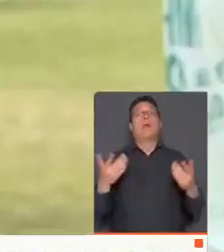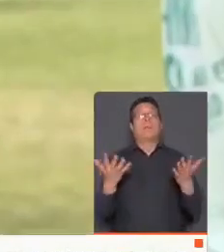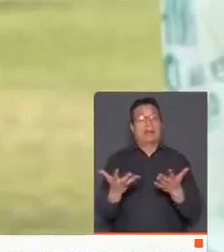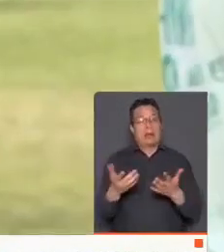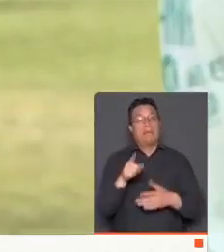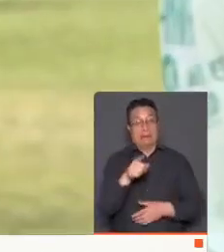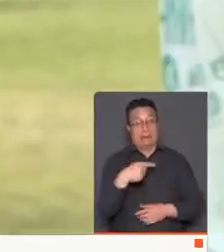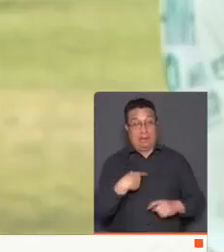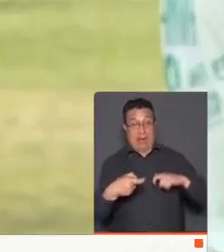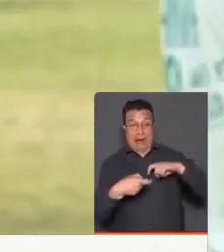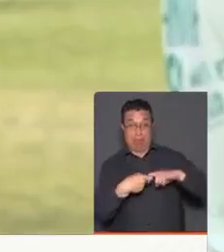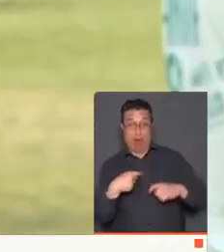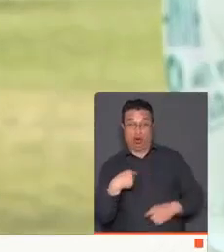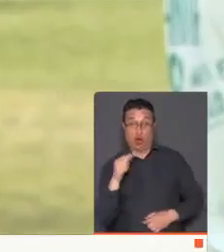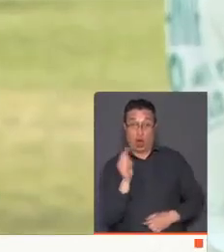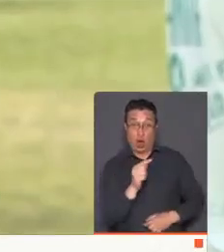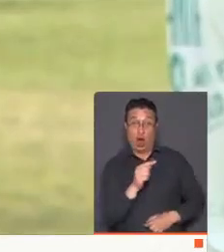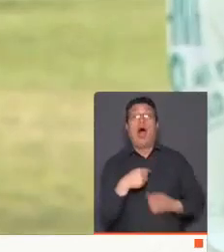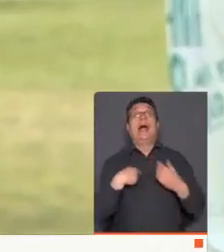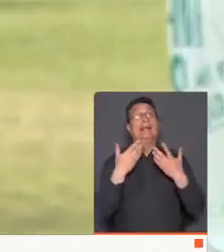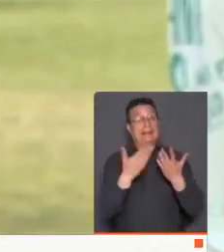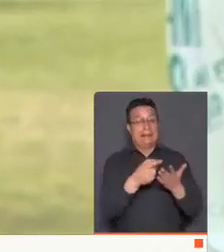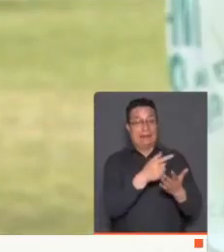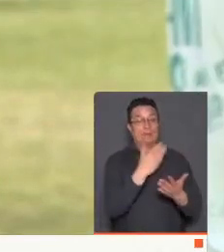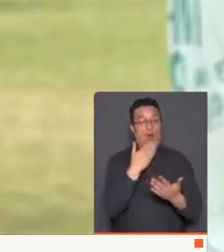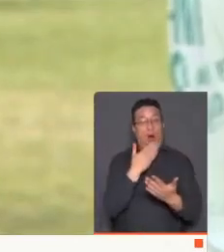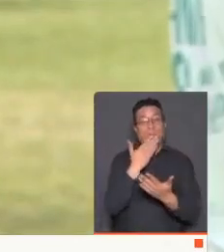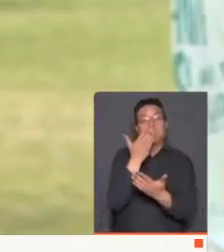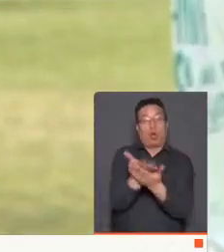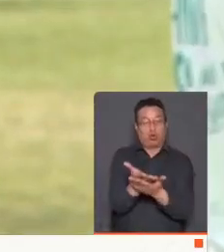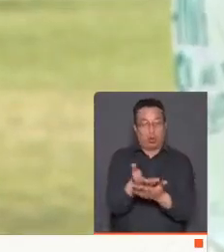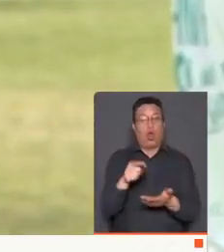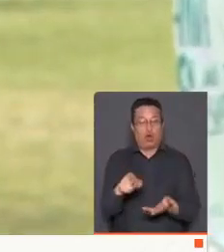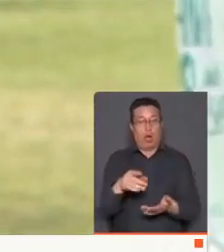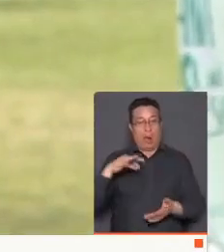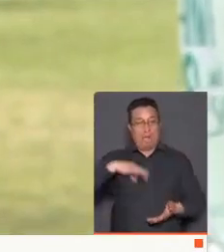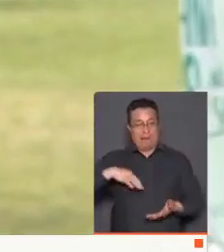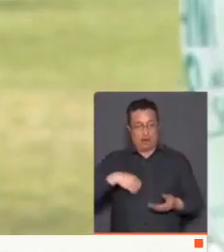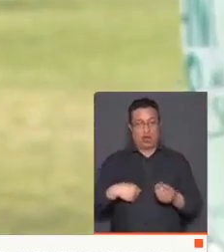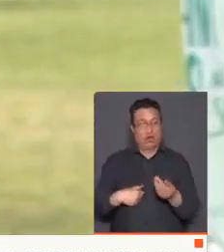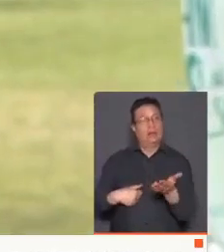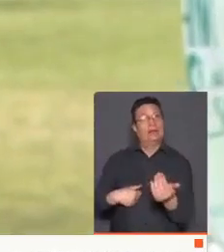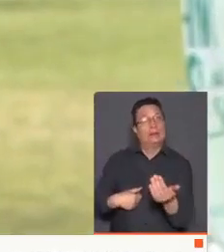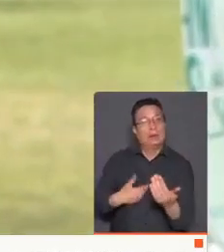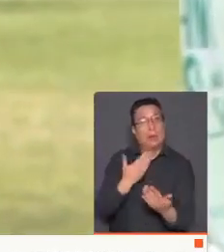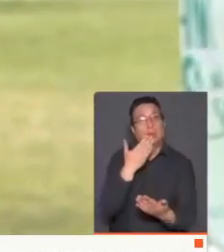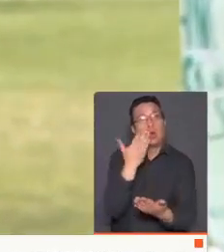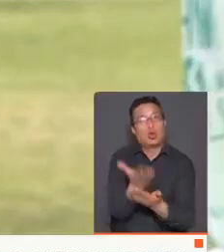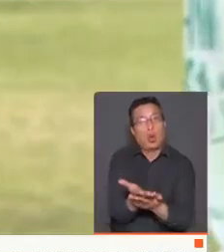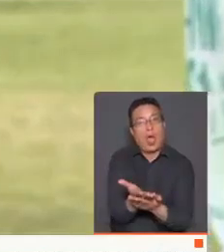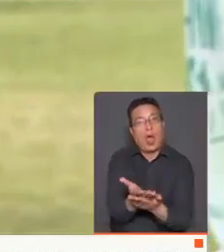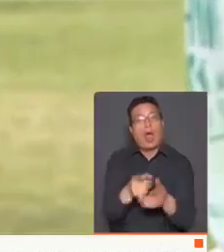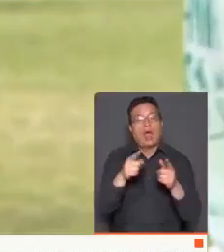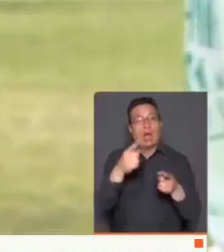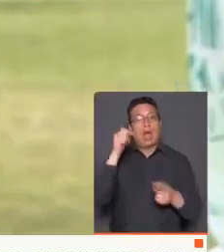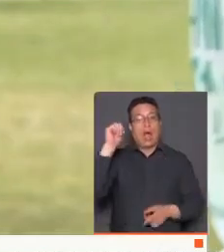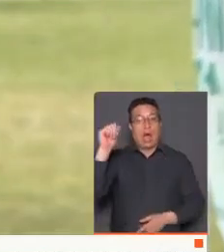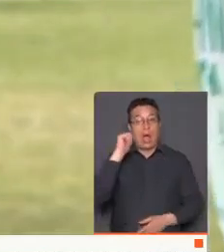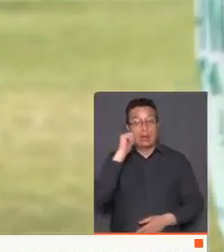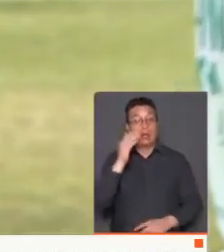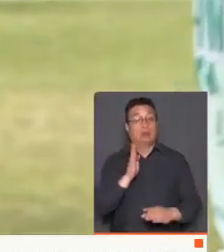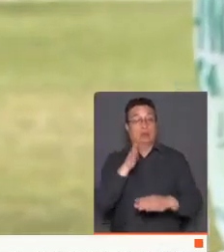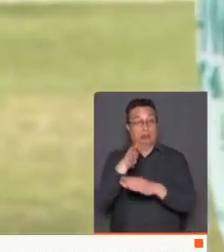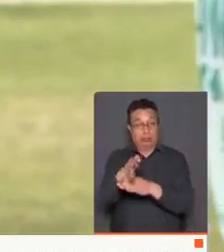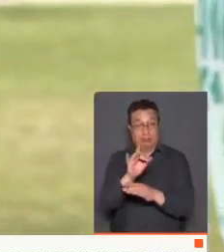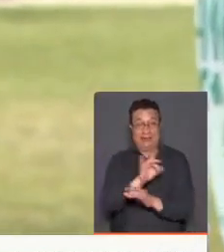que él tiene postuló a la a las pensiones y resulta de que ayer pasamos a Chile